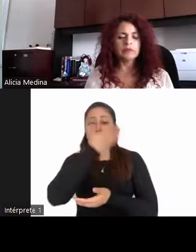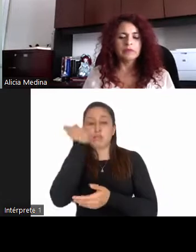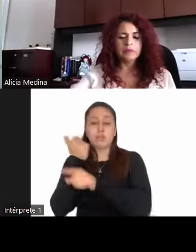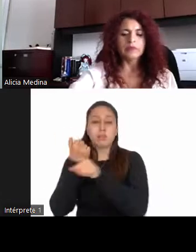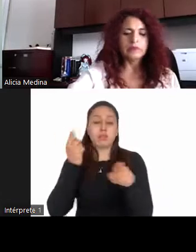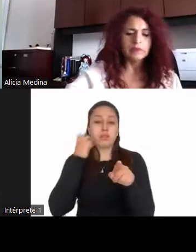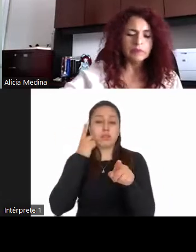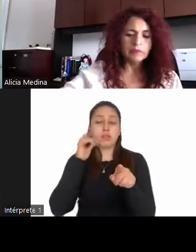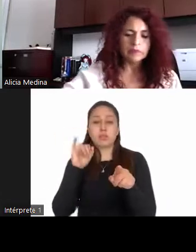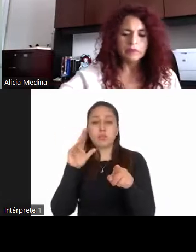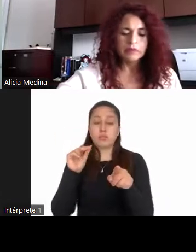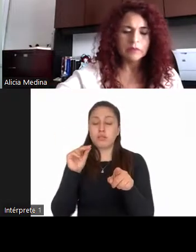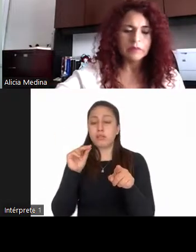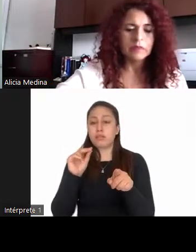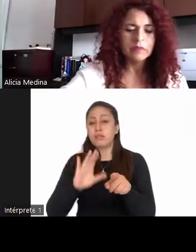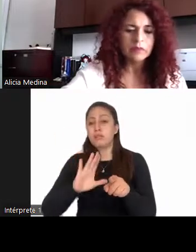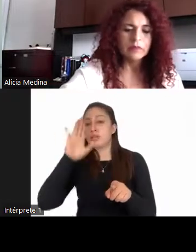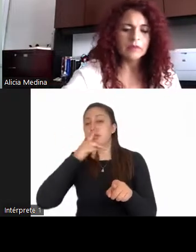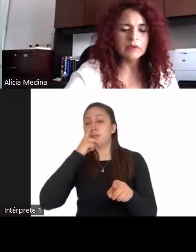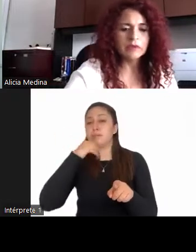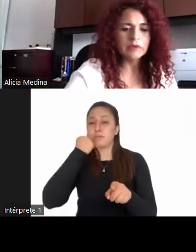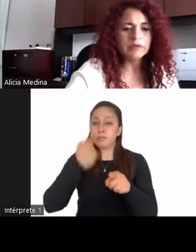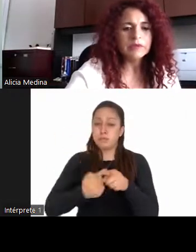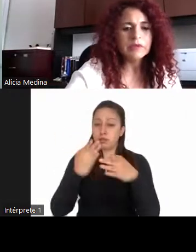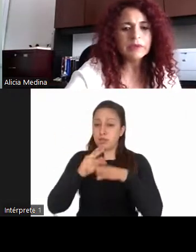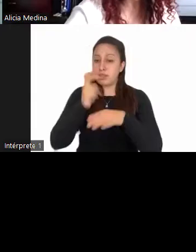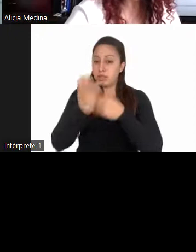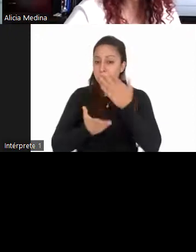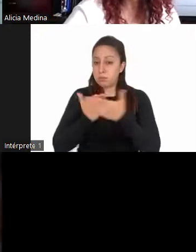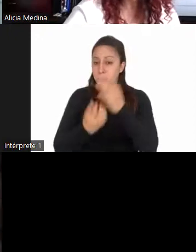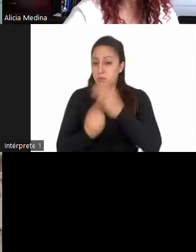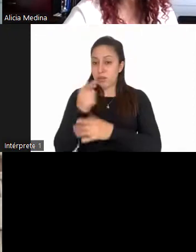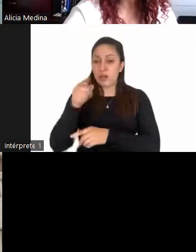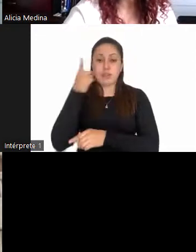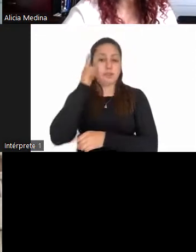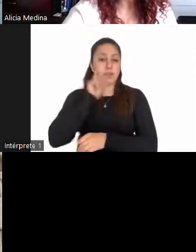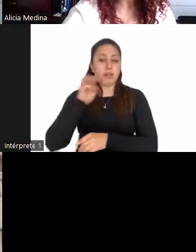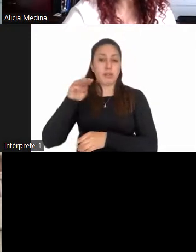compañeros diputados quisieran comentar algo más sobre la propuesta de la diputada Maxta González.